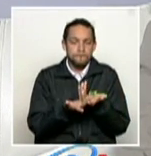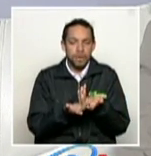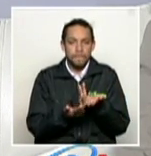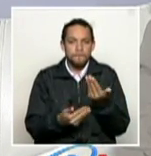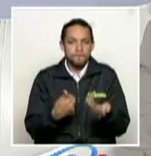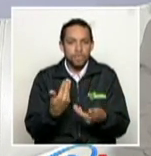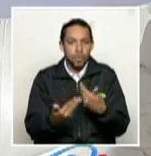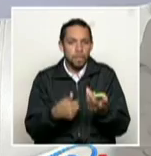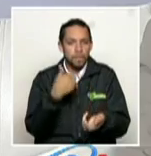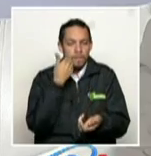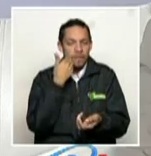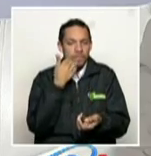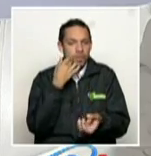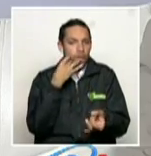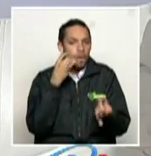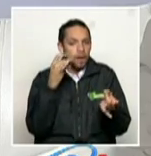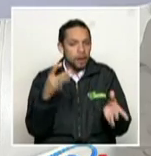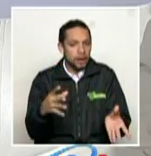los días.